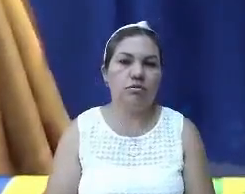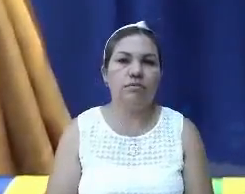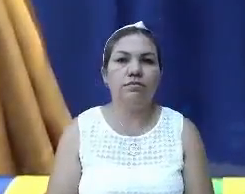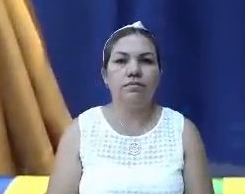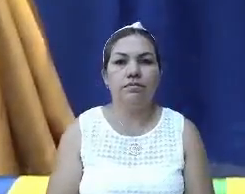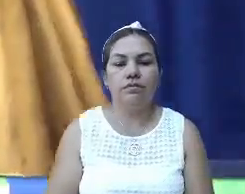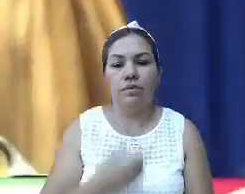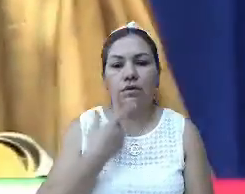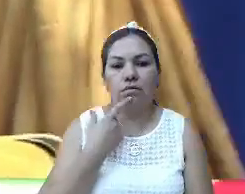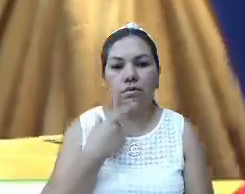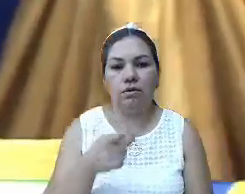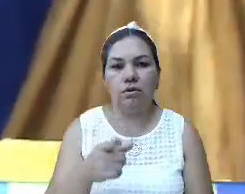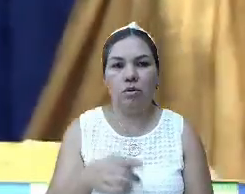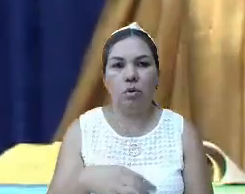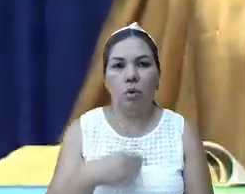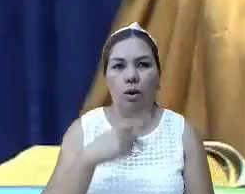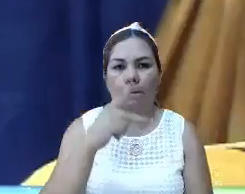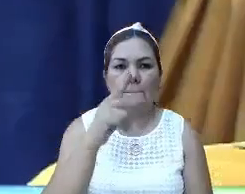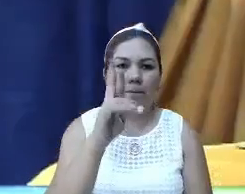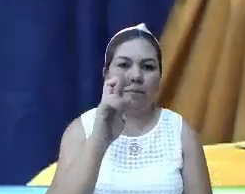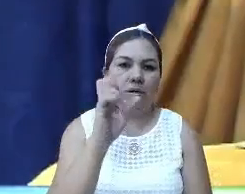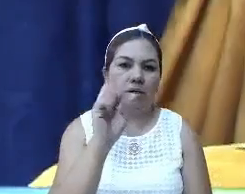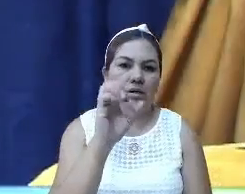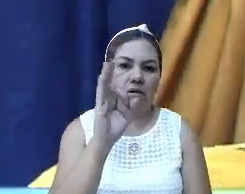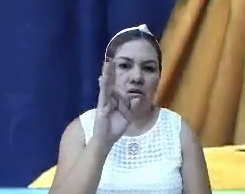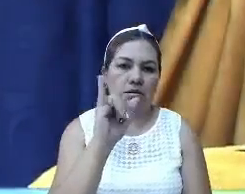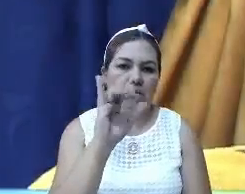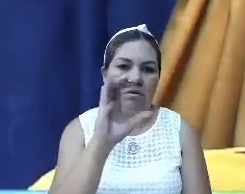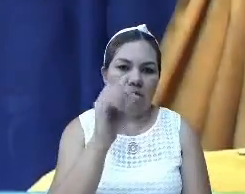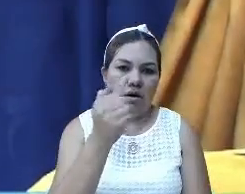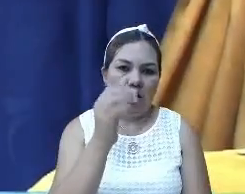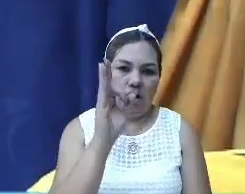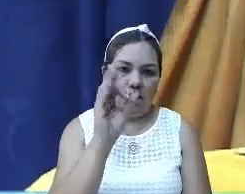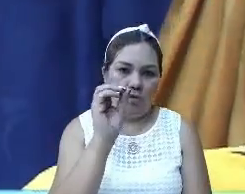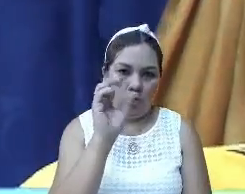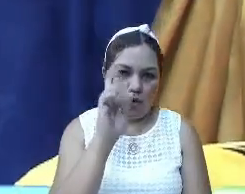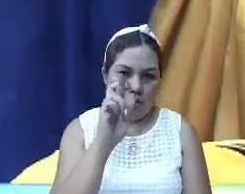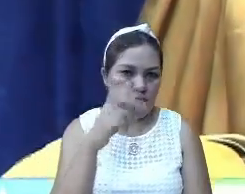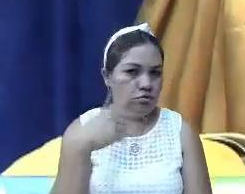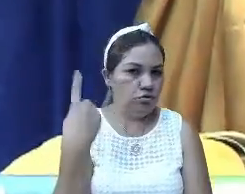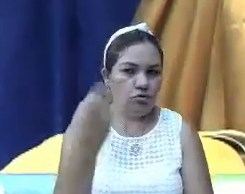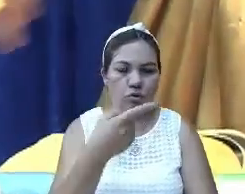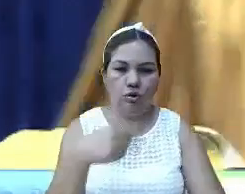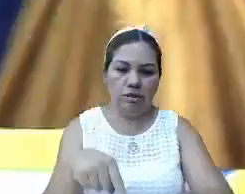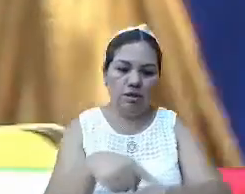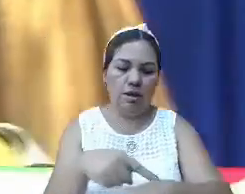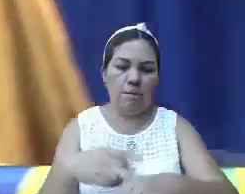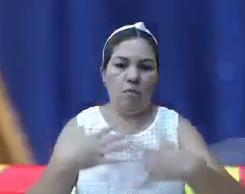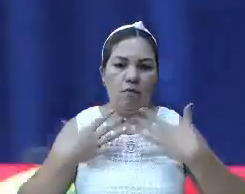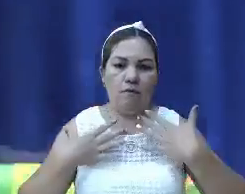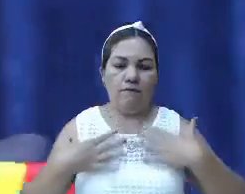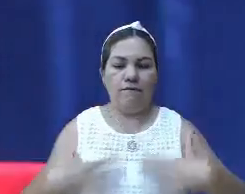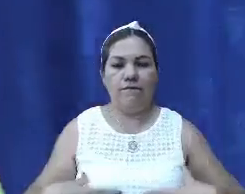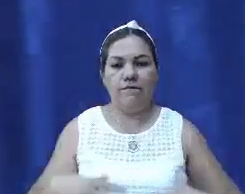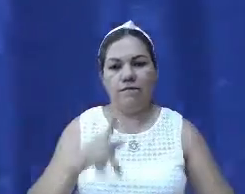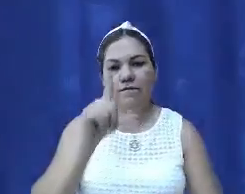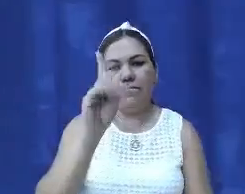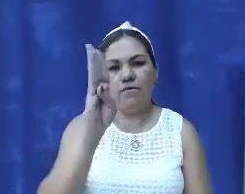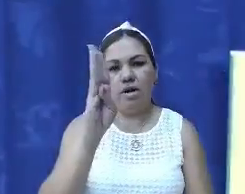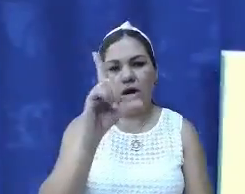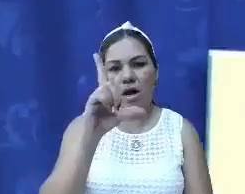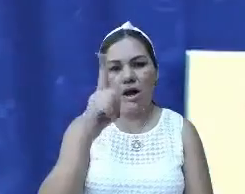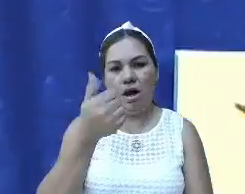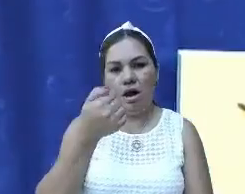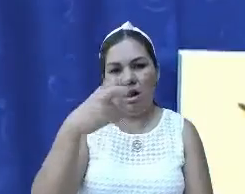¿Qué dijo el predicador ahí en Eclesiastés? Que en todo tiempo sean blancos tus vestidos y que no falte el aceite sobre tu